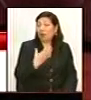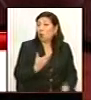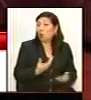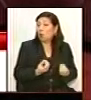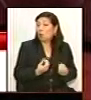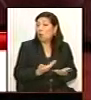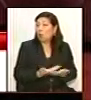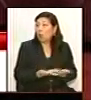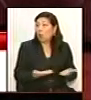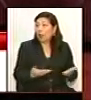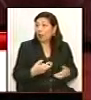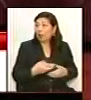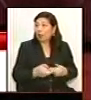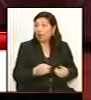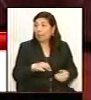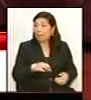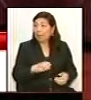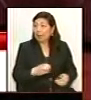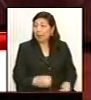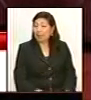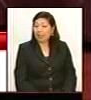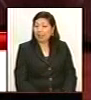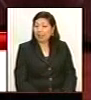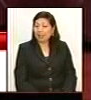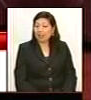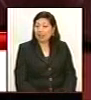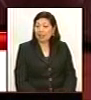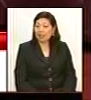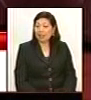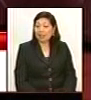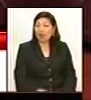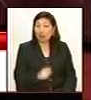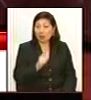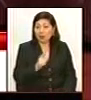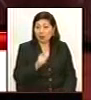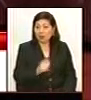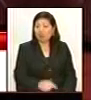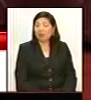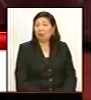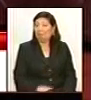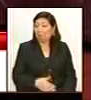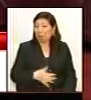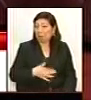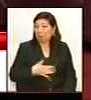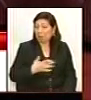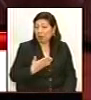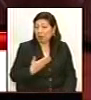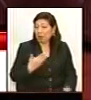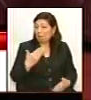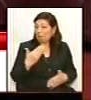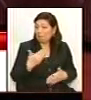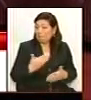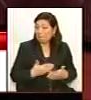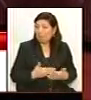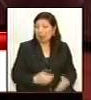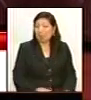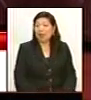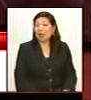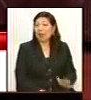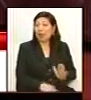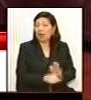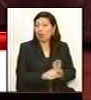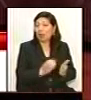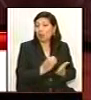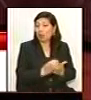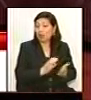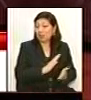había un proceso PAC, ¿no?, usted podría infringir la ley de